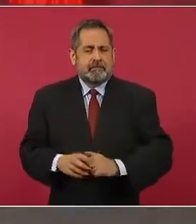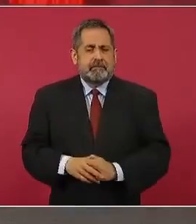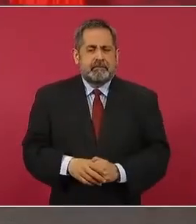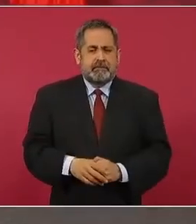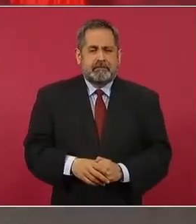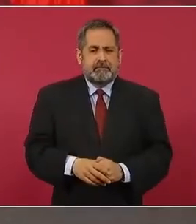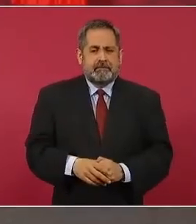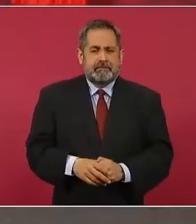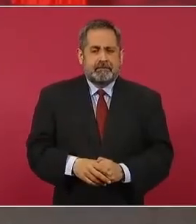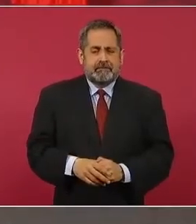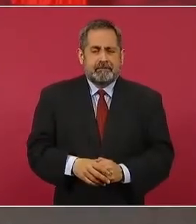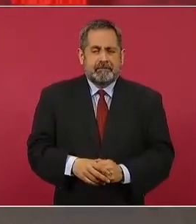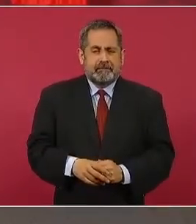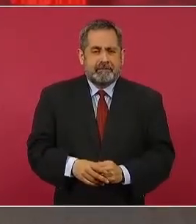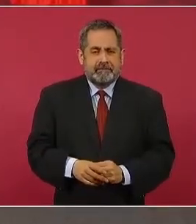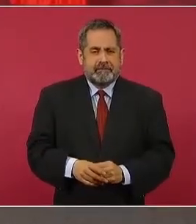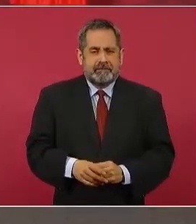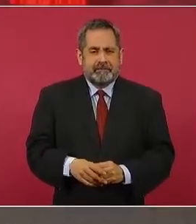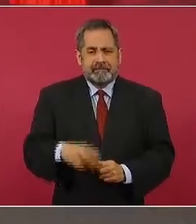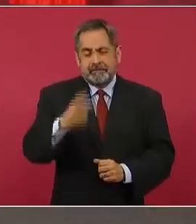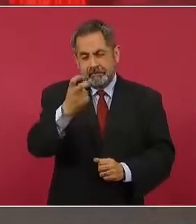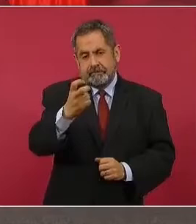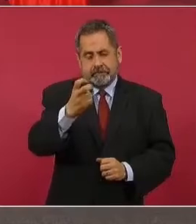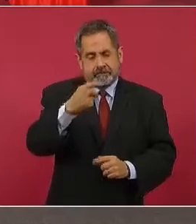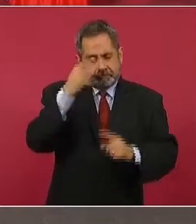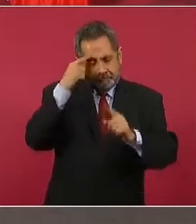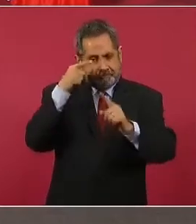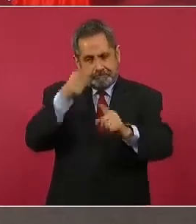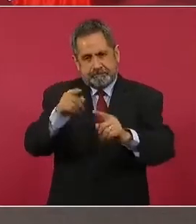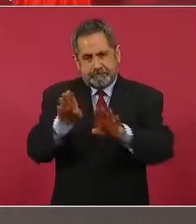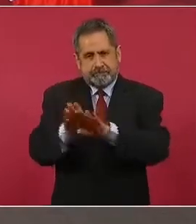apoyo y sin despedir a los trabajadores